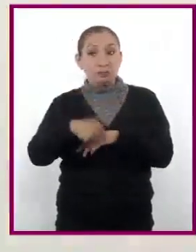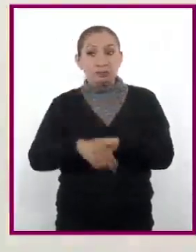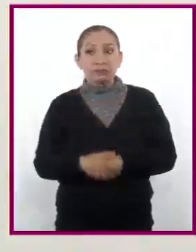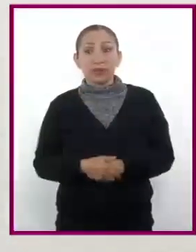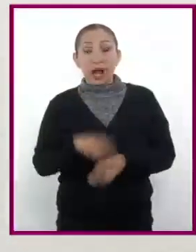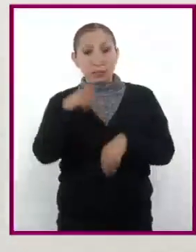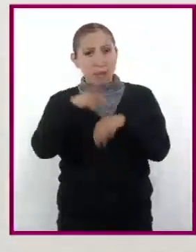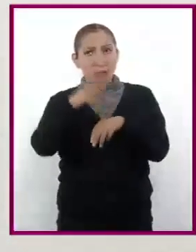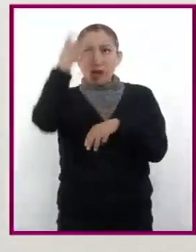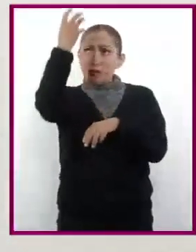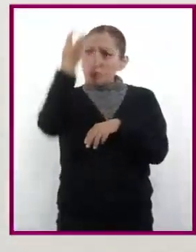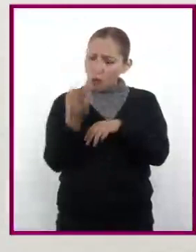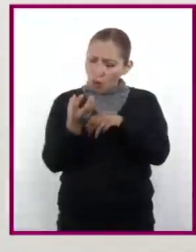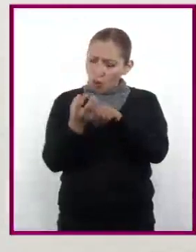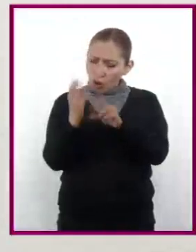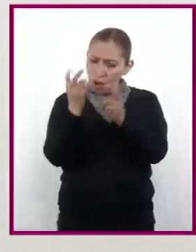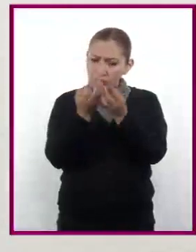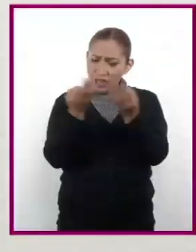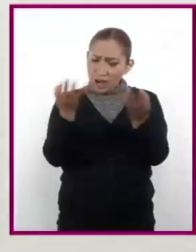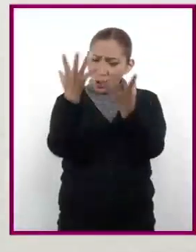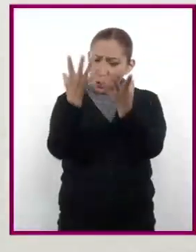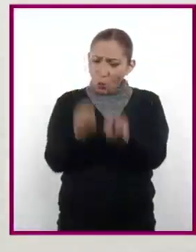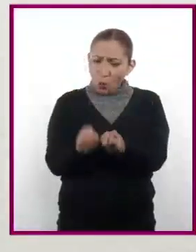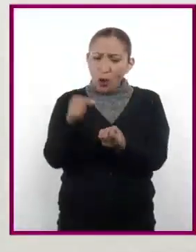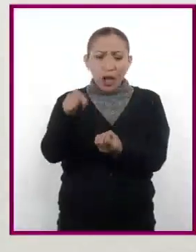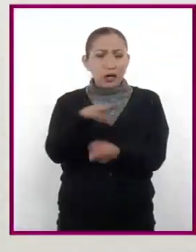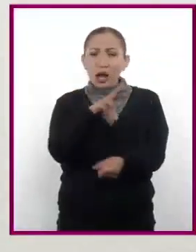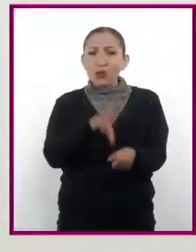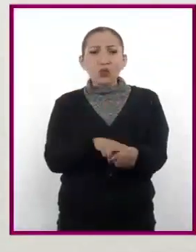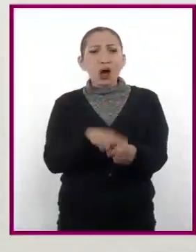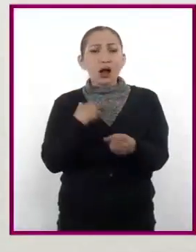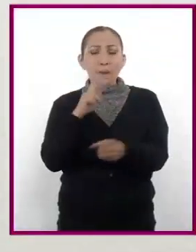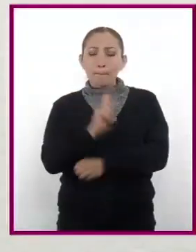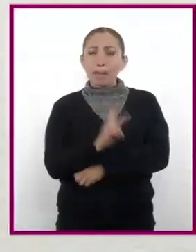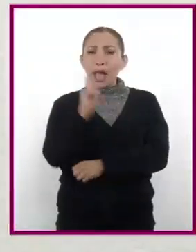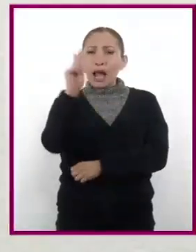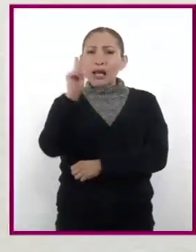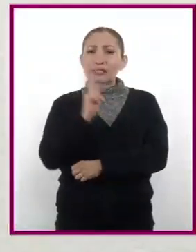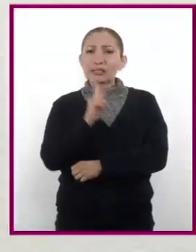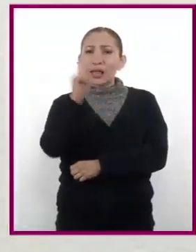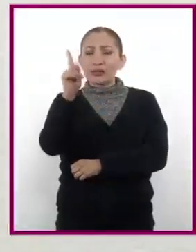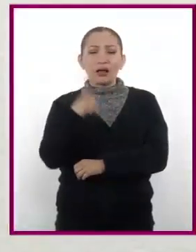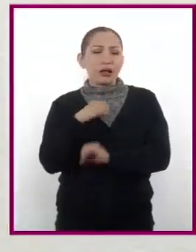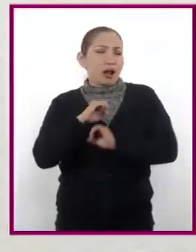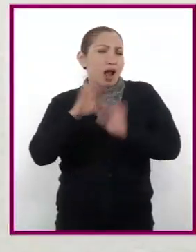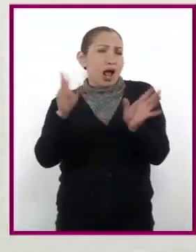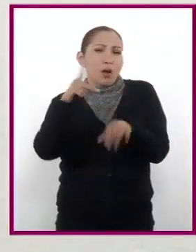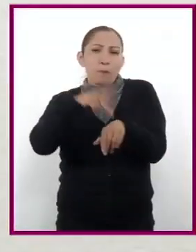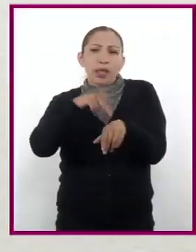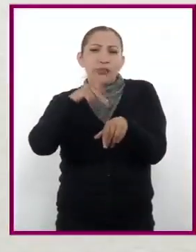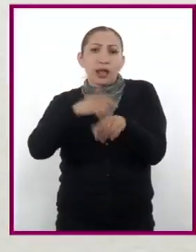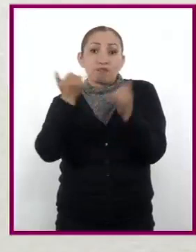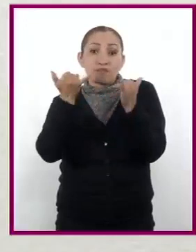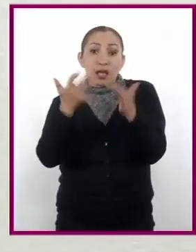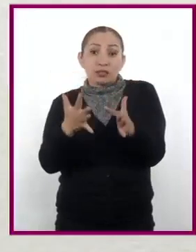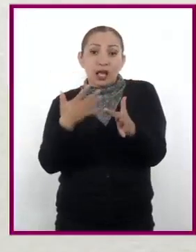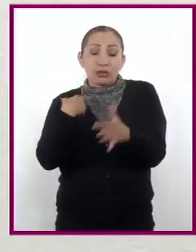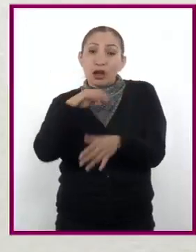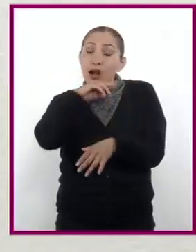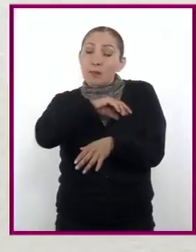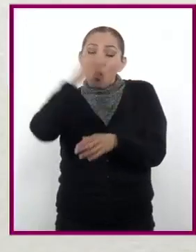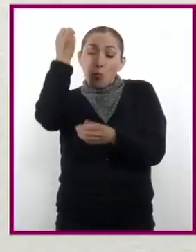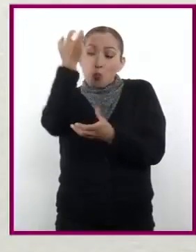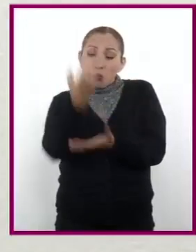piedras caen porque las atrae la tierra, que es de naturaleza semejante, y es lógico que las piedras más pesadas caen